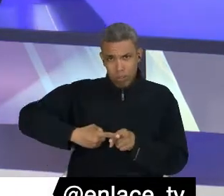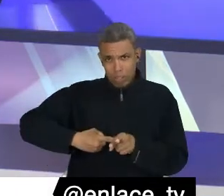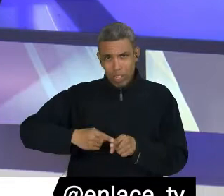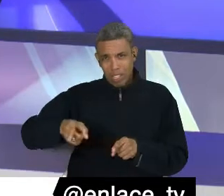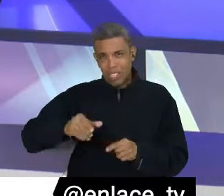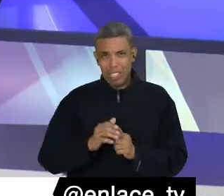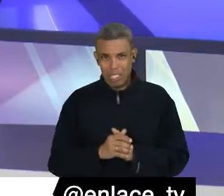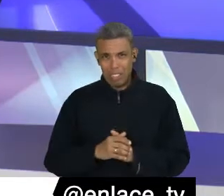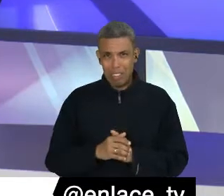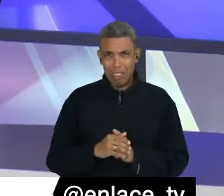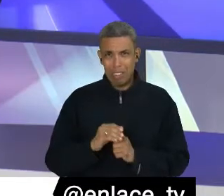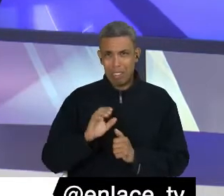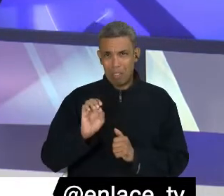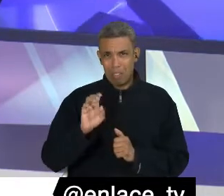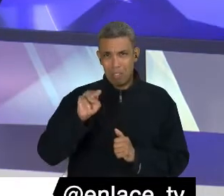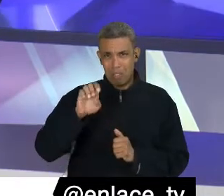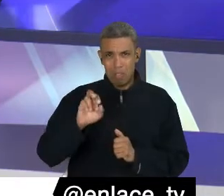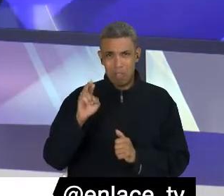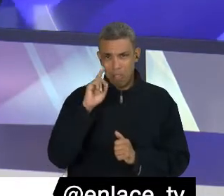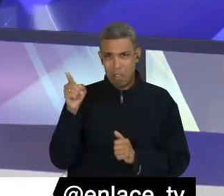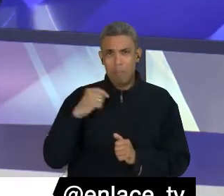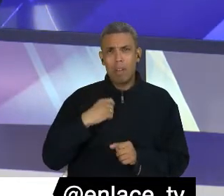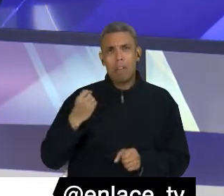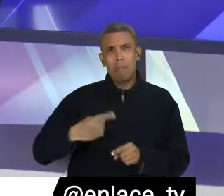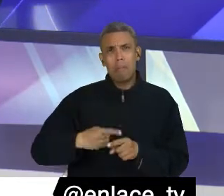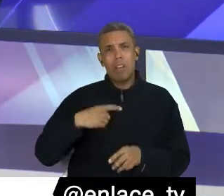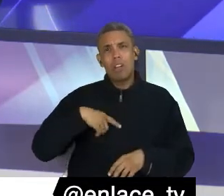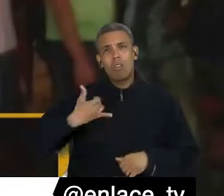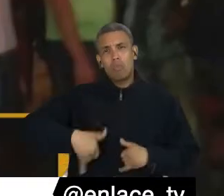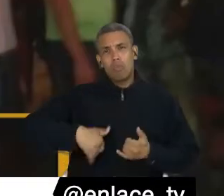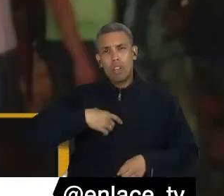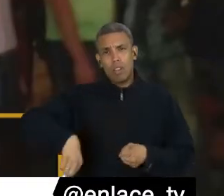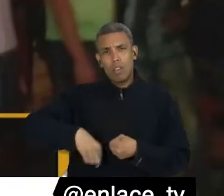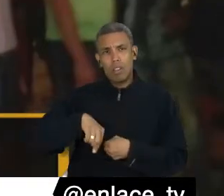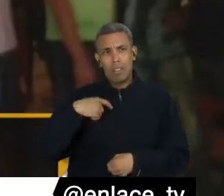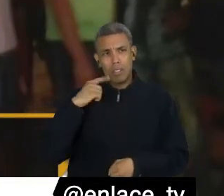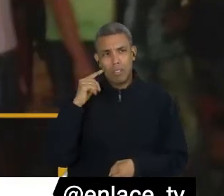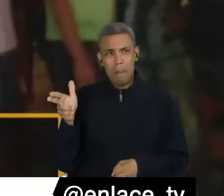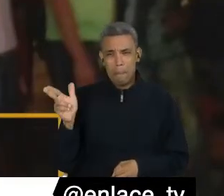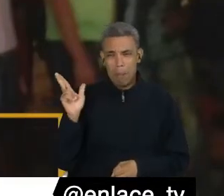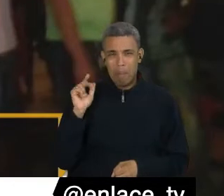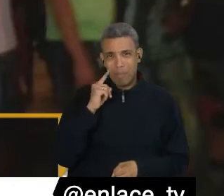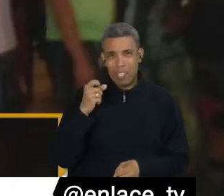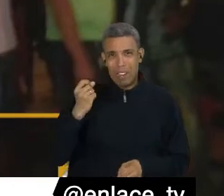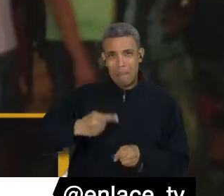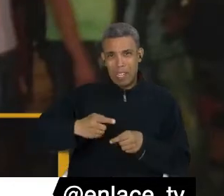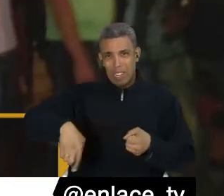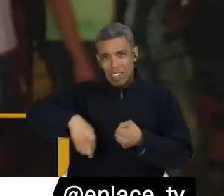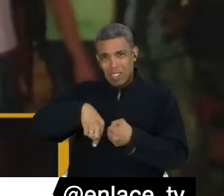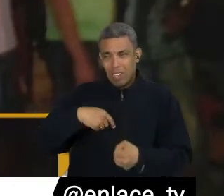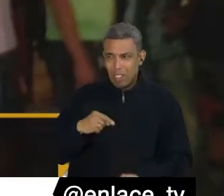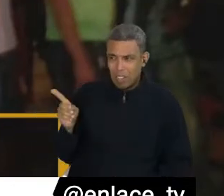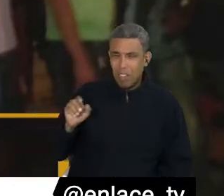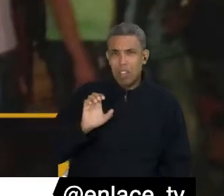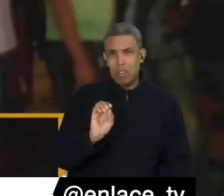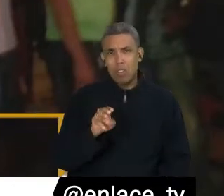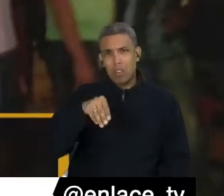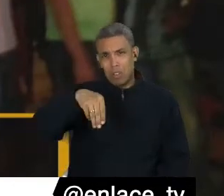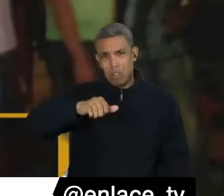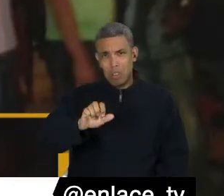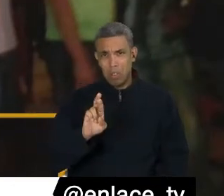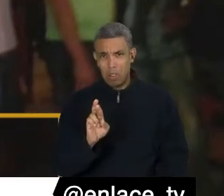Manjarres. El ataque sicarial se presentó en la ciudad de Santa Marta. El exjugador de Alianza Petrolera Omar Yesid Manjarres fue